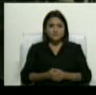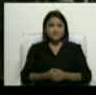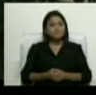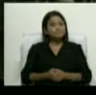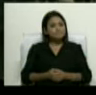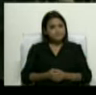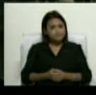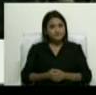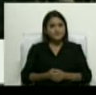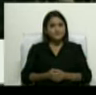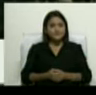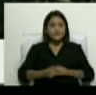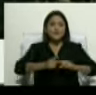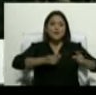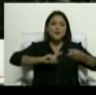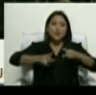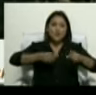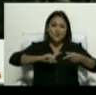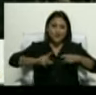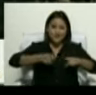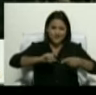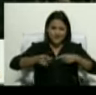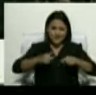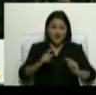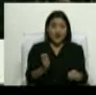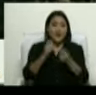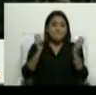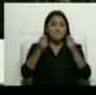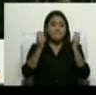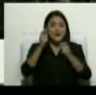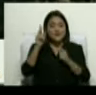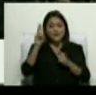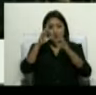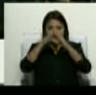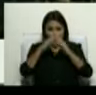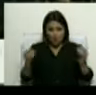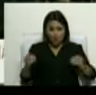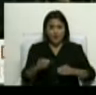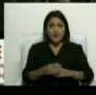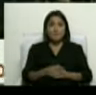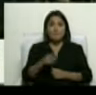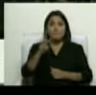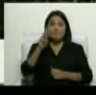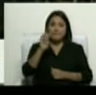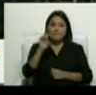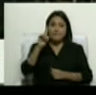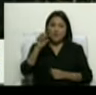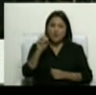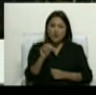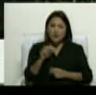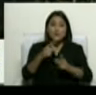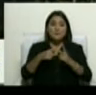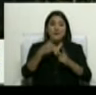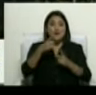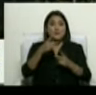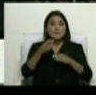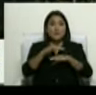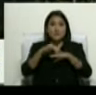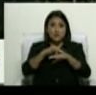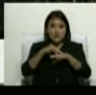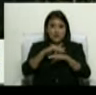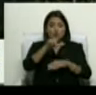es. El coordinador de organización del Comando de Campaña Venezuela Toda, Pedro Infante, junto al ministro del Poder Popular para el Proceso Social